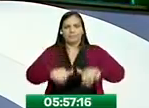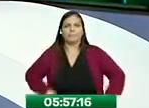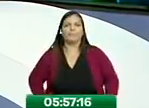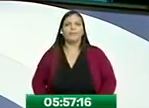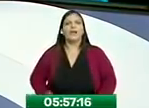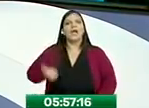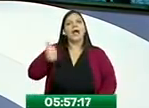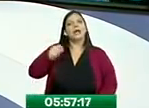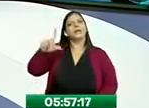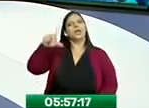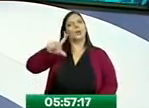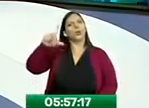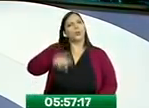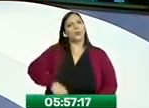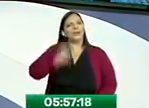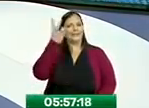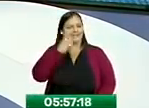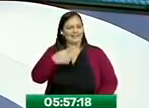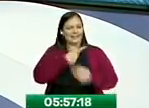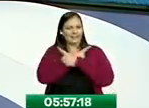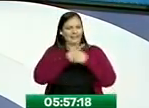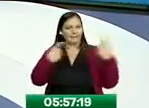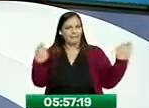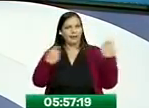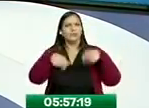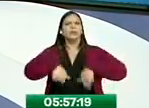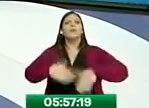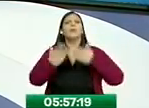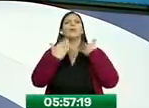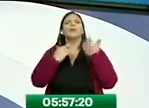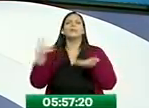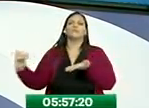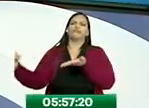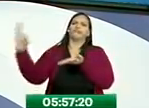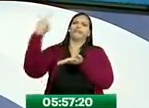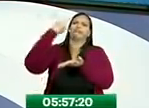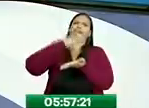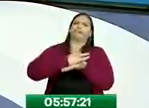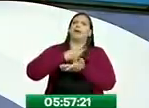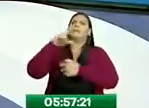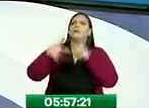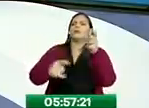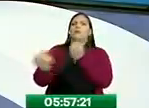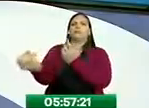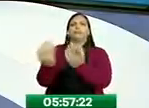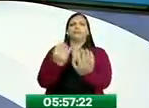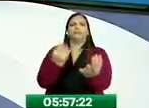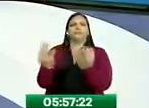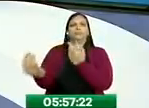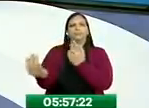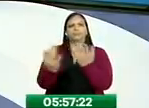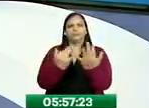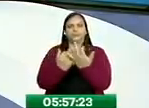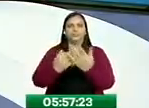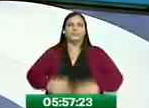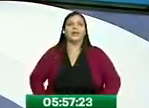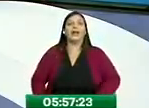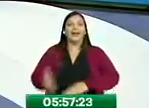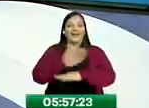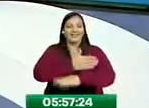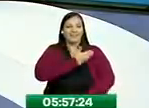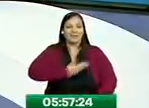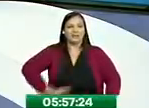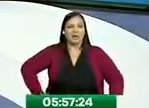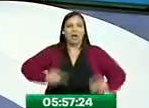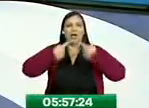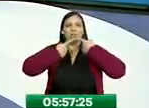este lunes 16 de marzo al aeropuerto José Joaquín de Olmedo de Guayaquil, tras apresurar su regreso al país en el marco de la prohibición de